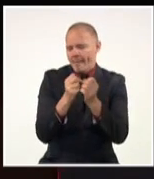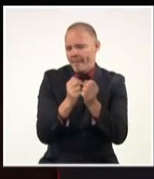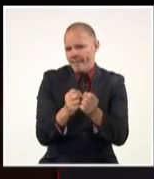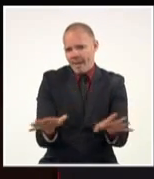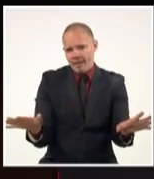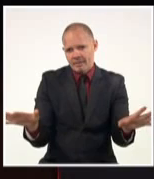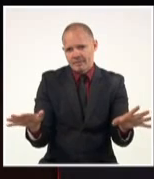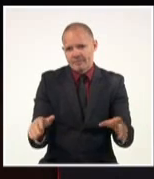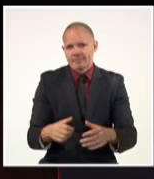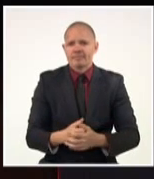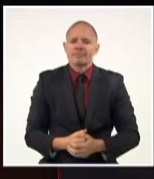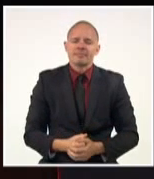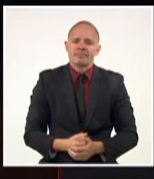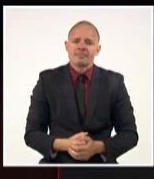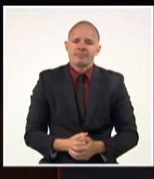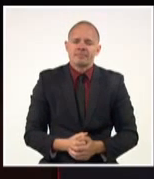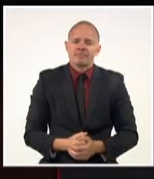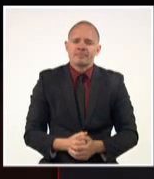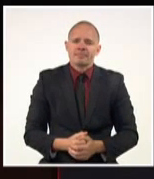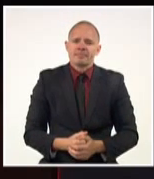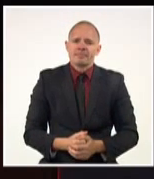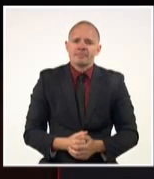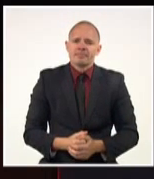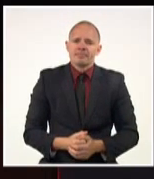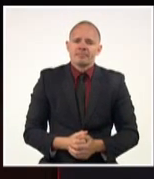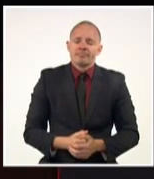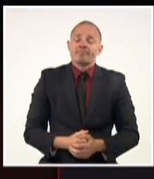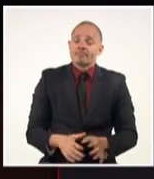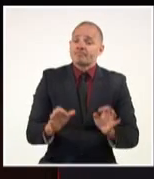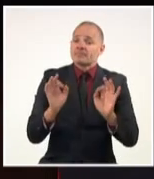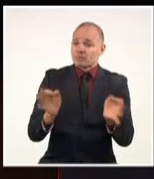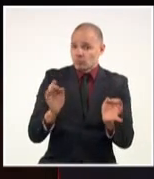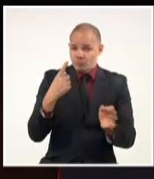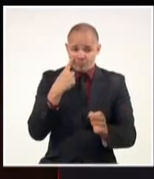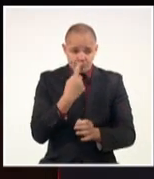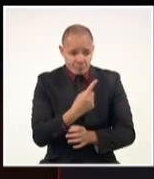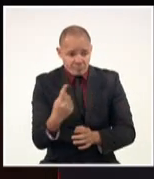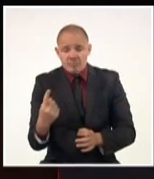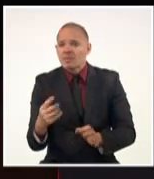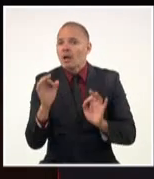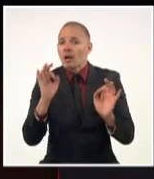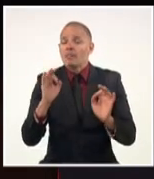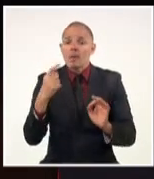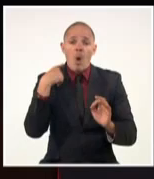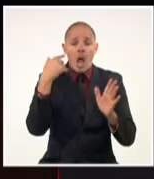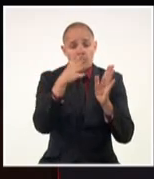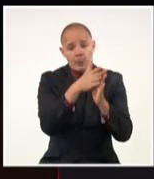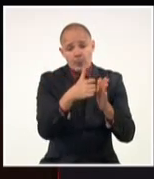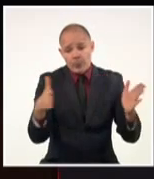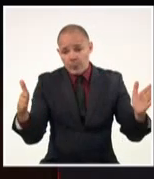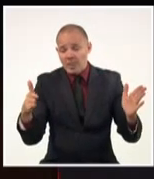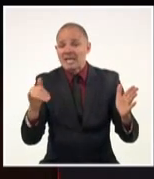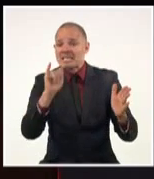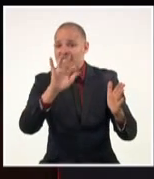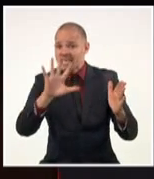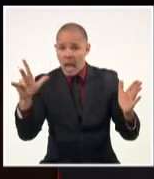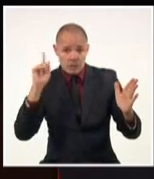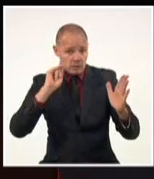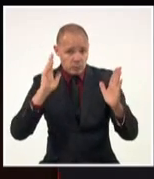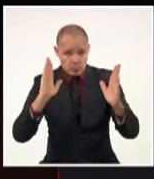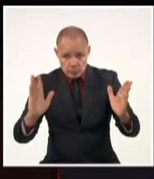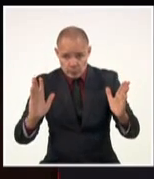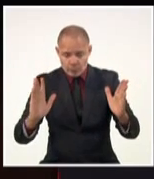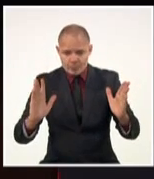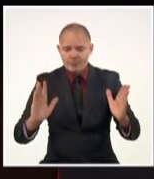y los cubanos. Paralelamente, durante estas 6 décadas, 600.000 profesionales de la